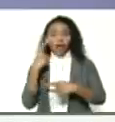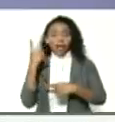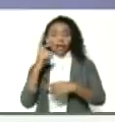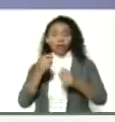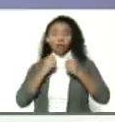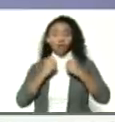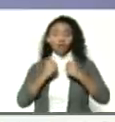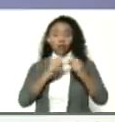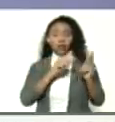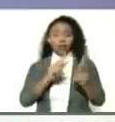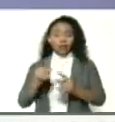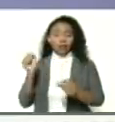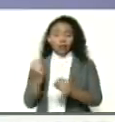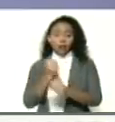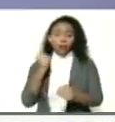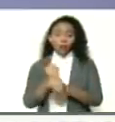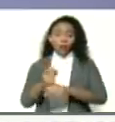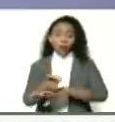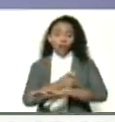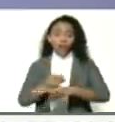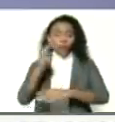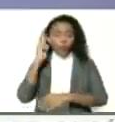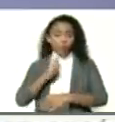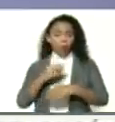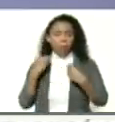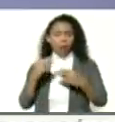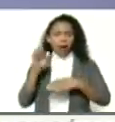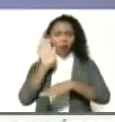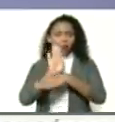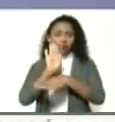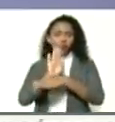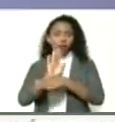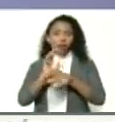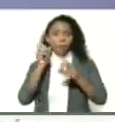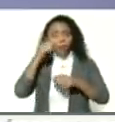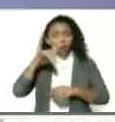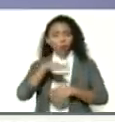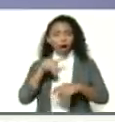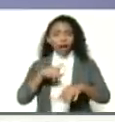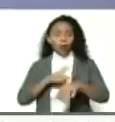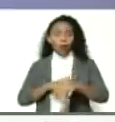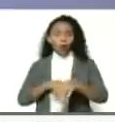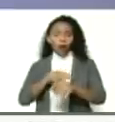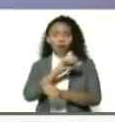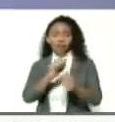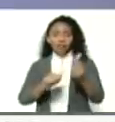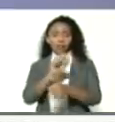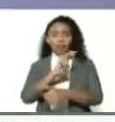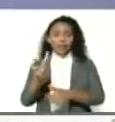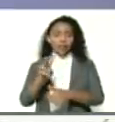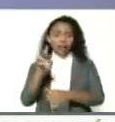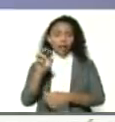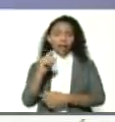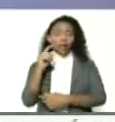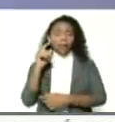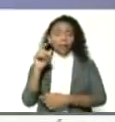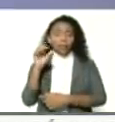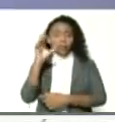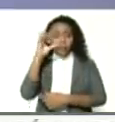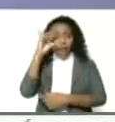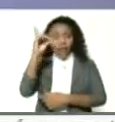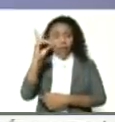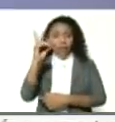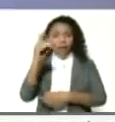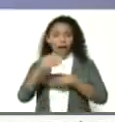intensa agenda de trabajo del gobierno bolivariano para la protección del pueblo. A esta hora, la vicepresidenta ejecutiva de la República, doctora Delcy